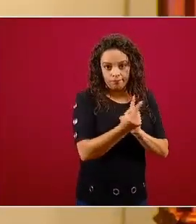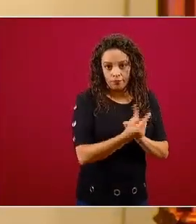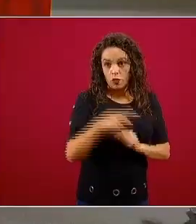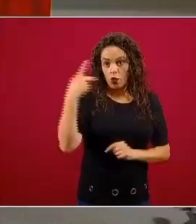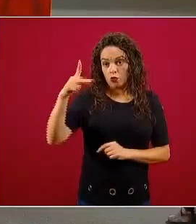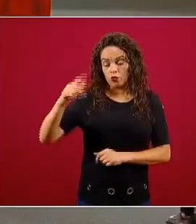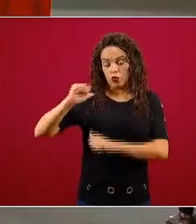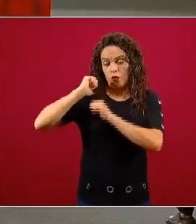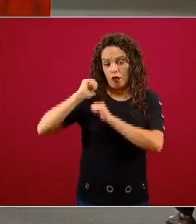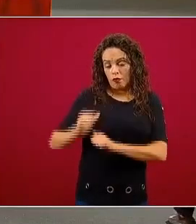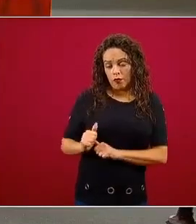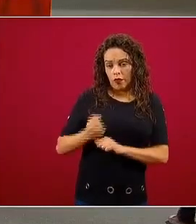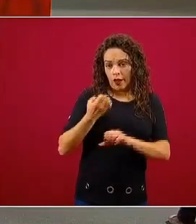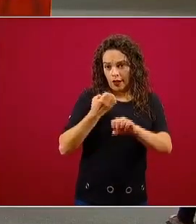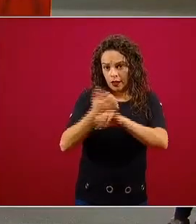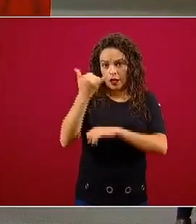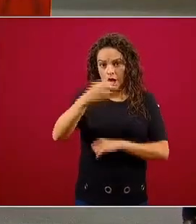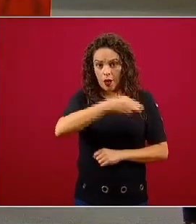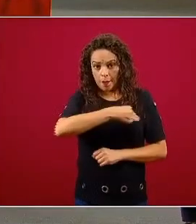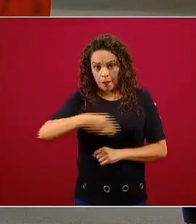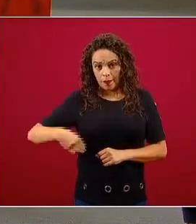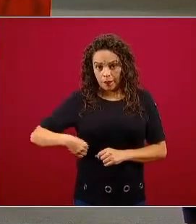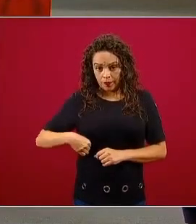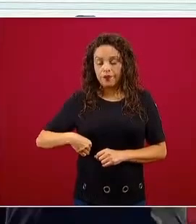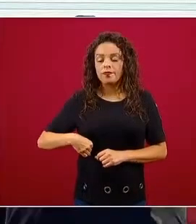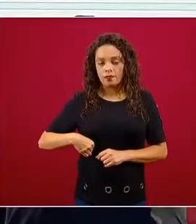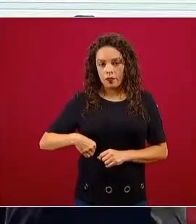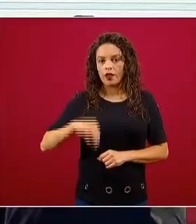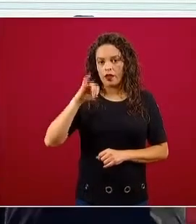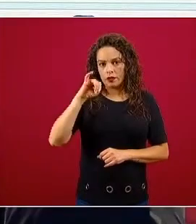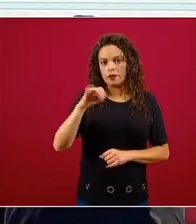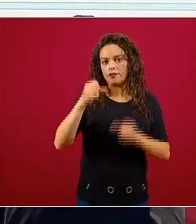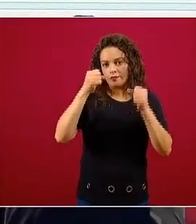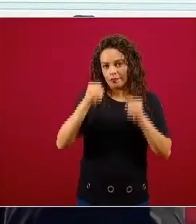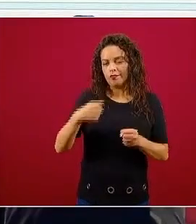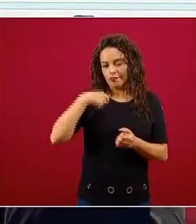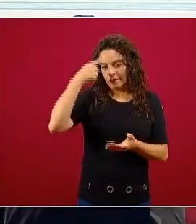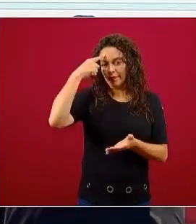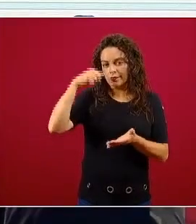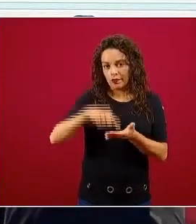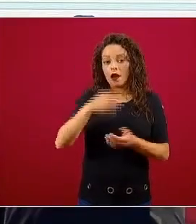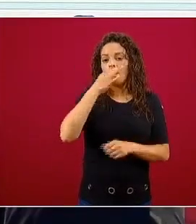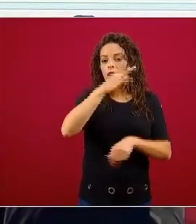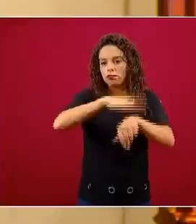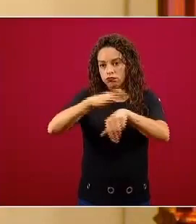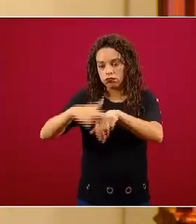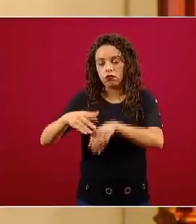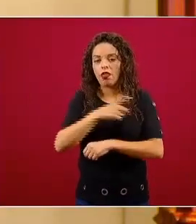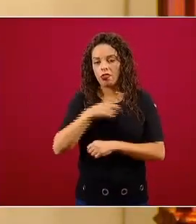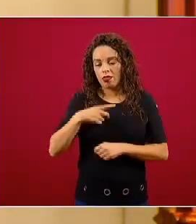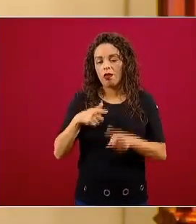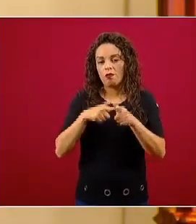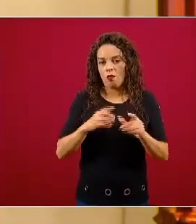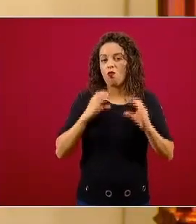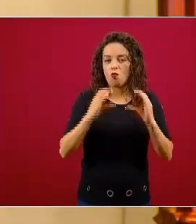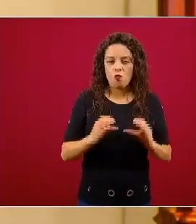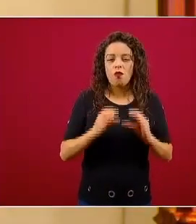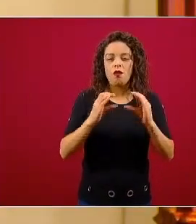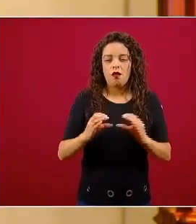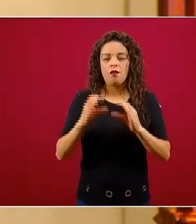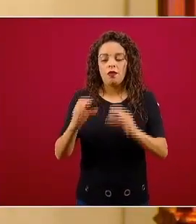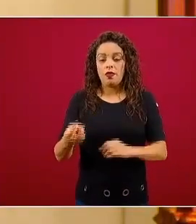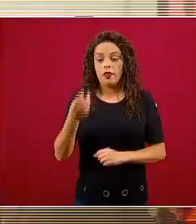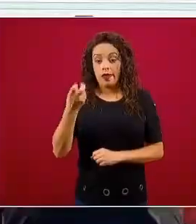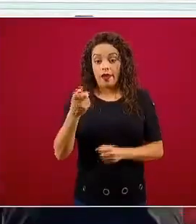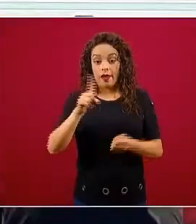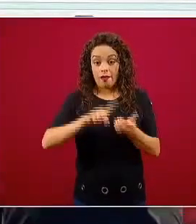como municipales están de seguro llevando a cabo. Las personas recuperadas siguen prácticamente un espejo similar al de